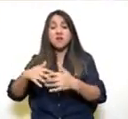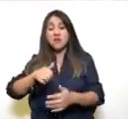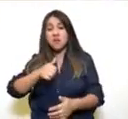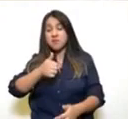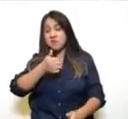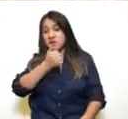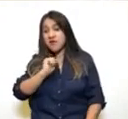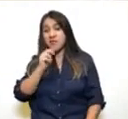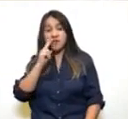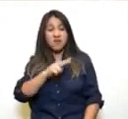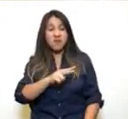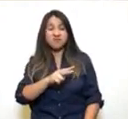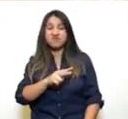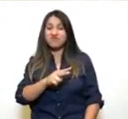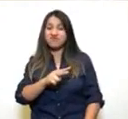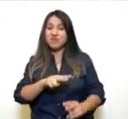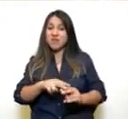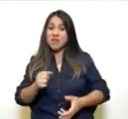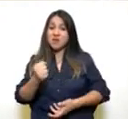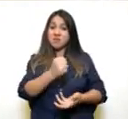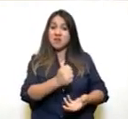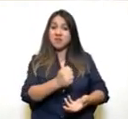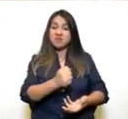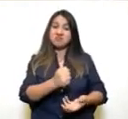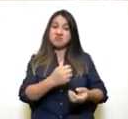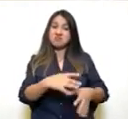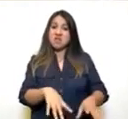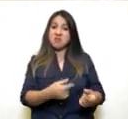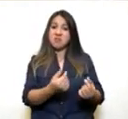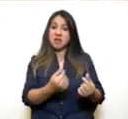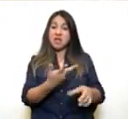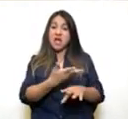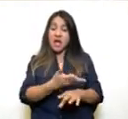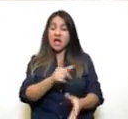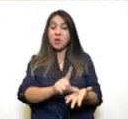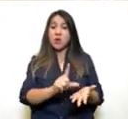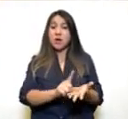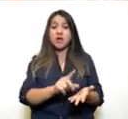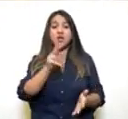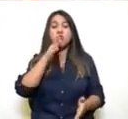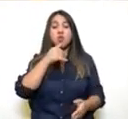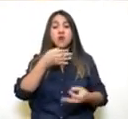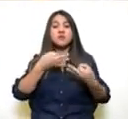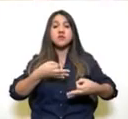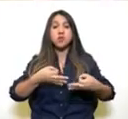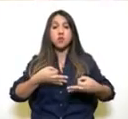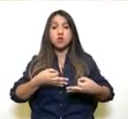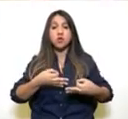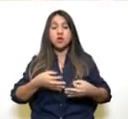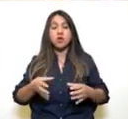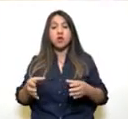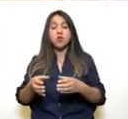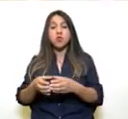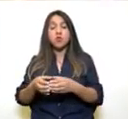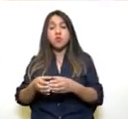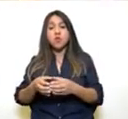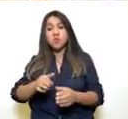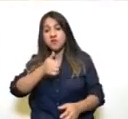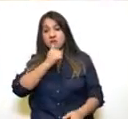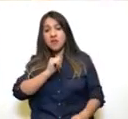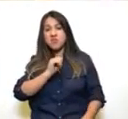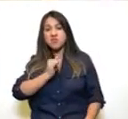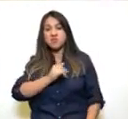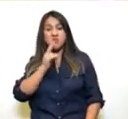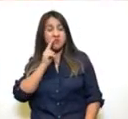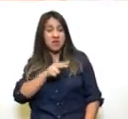lógicamente que hay puntos que son inseguros el privado nunca nos ha mirado de otra